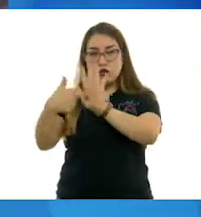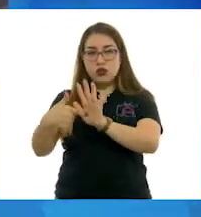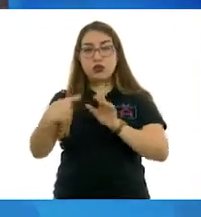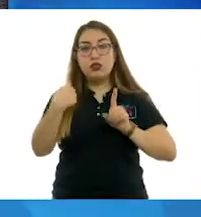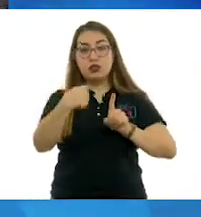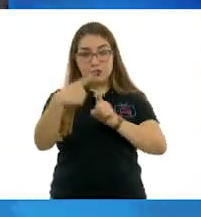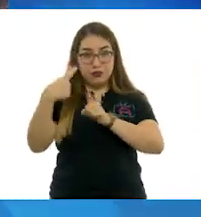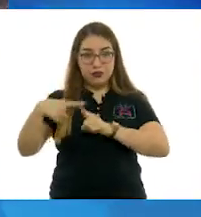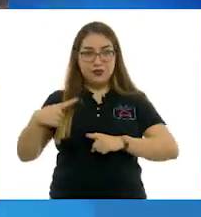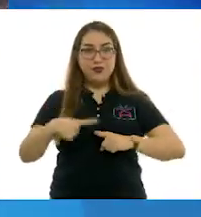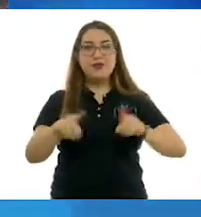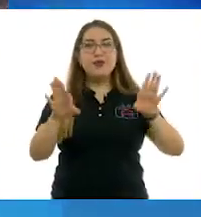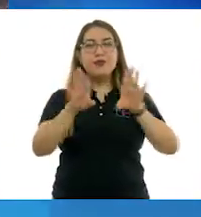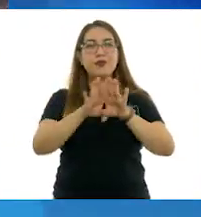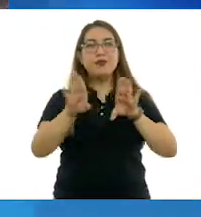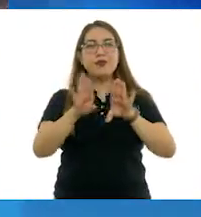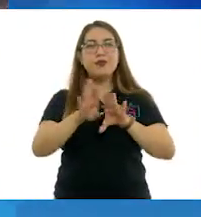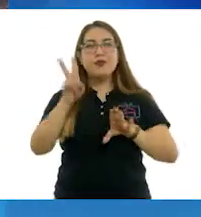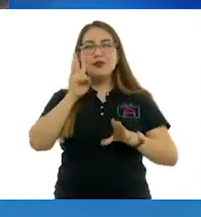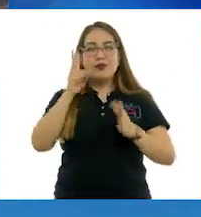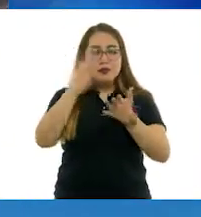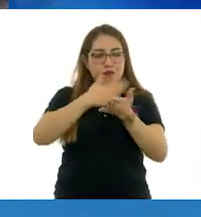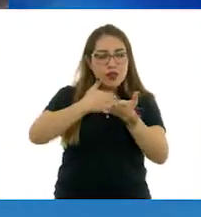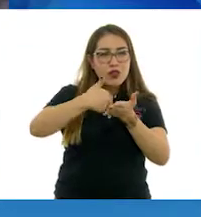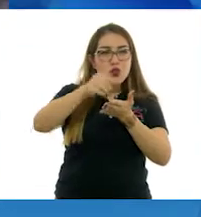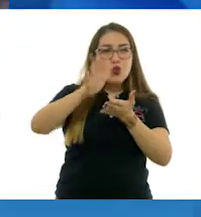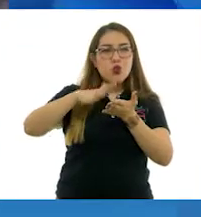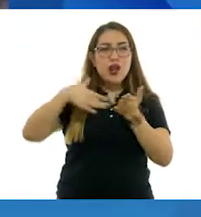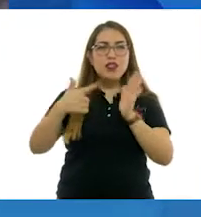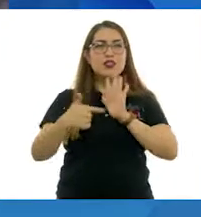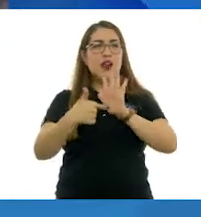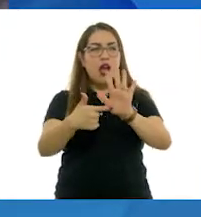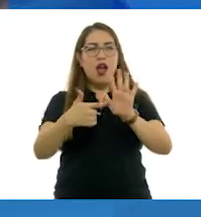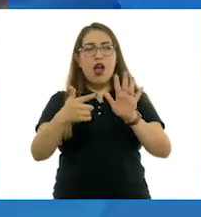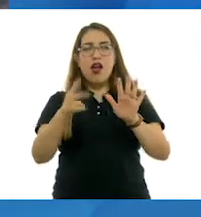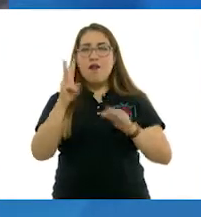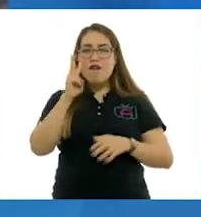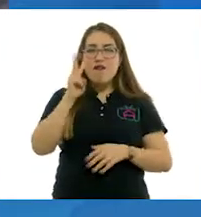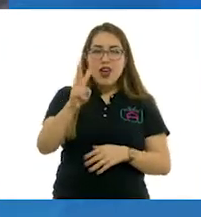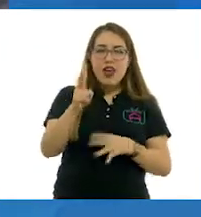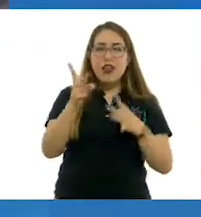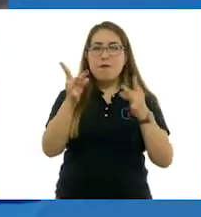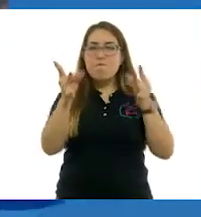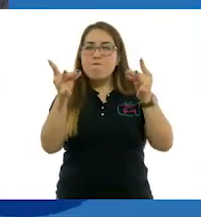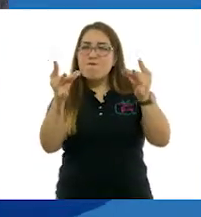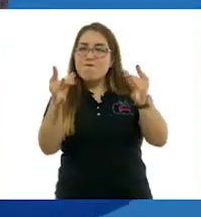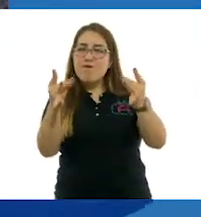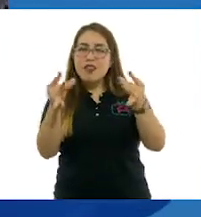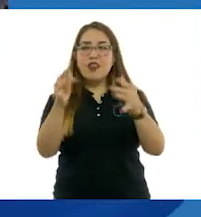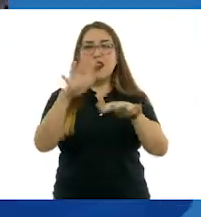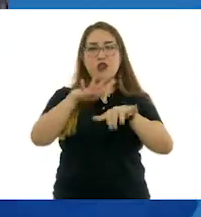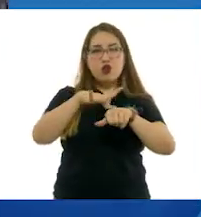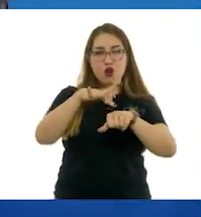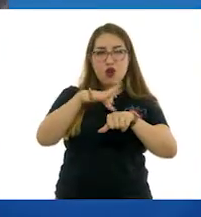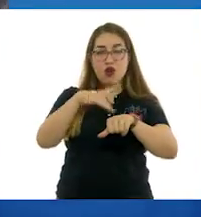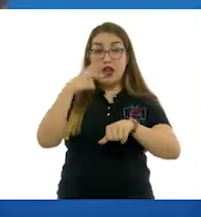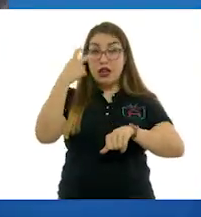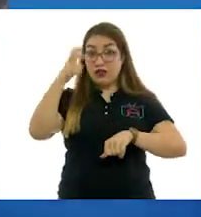bidimensionales las sensaciones que provoca el tocar un objeto de la realidad.